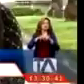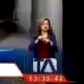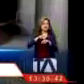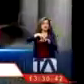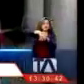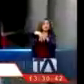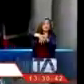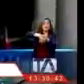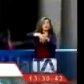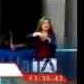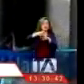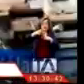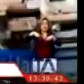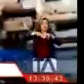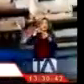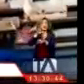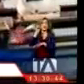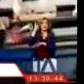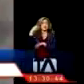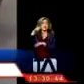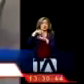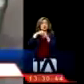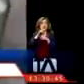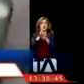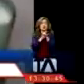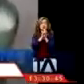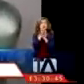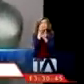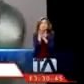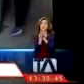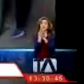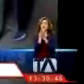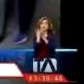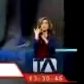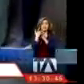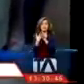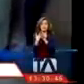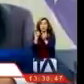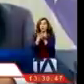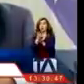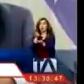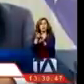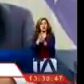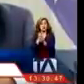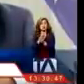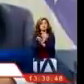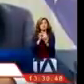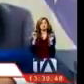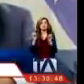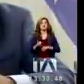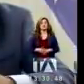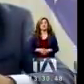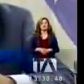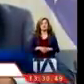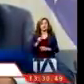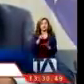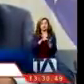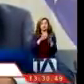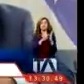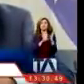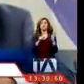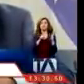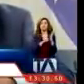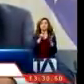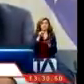de $30 millones en el 2014 y que desde la fecha no se ha importado nada. La defraudación tributaria, apenas